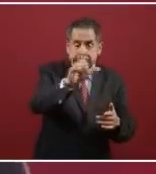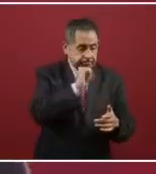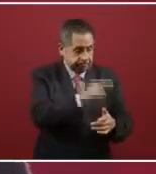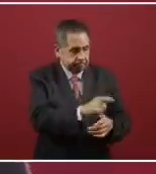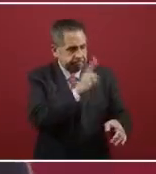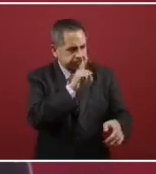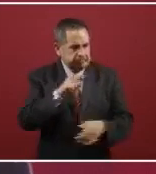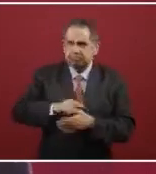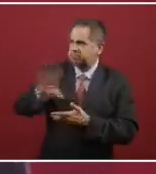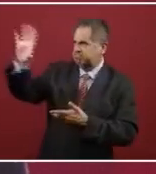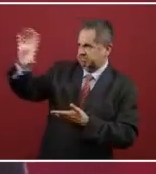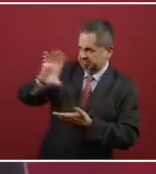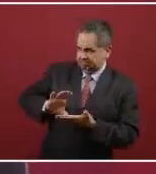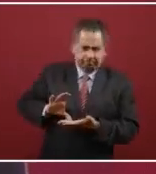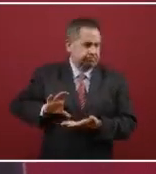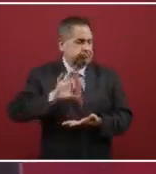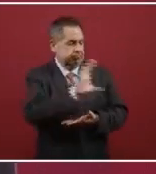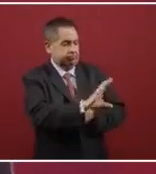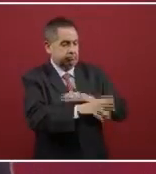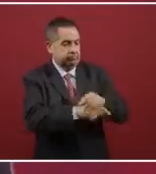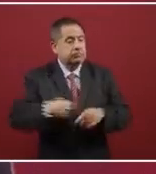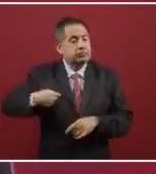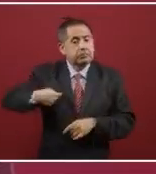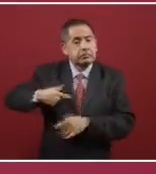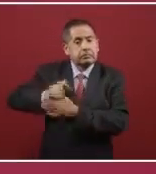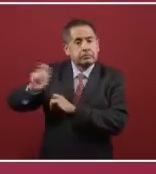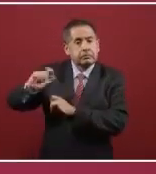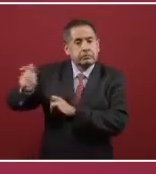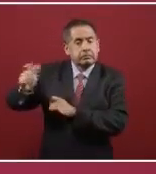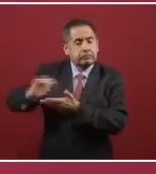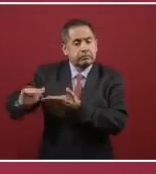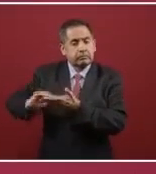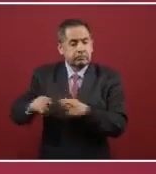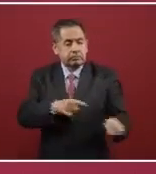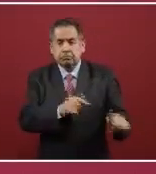de unos cuantos en deuda pública.